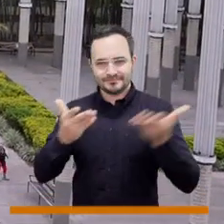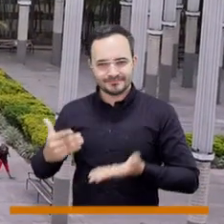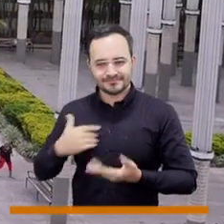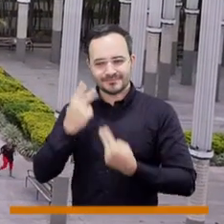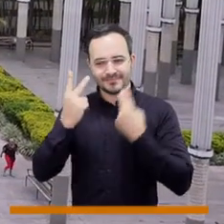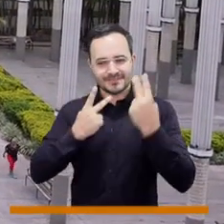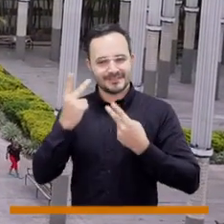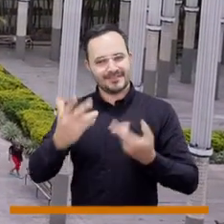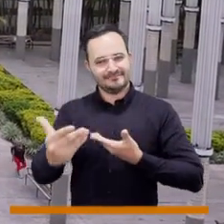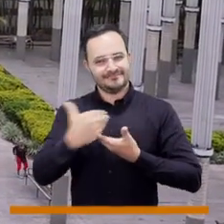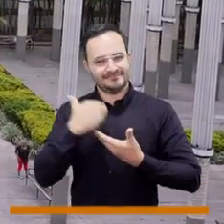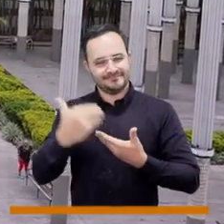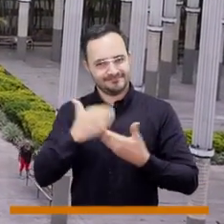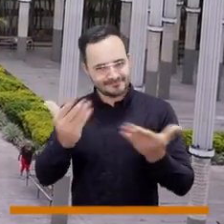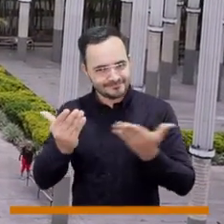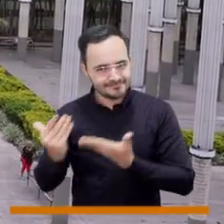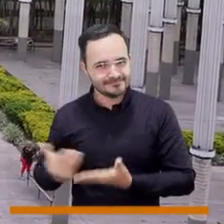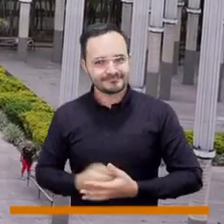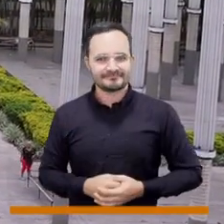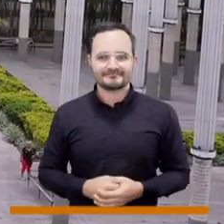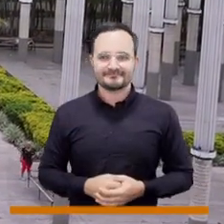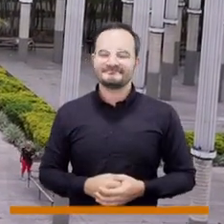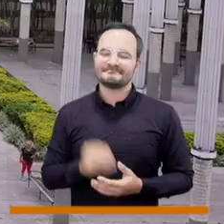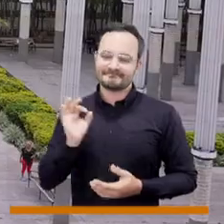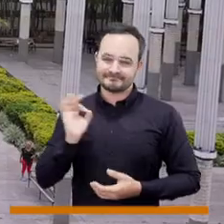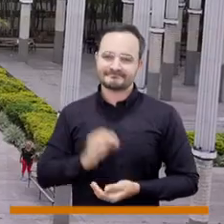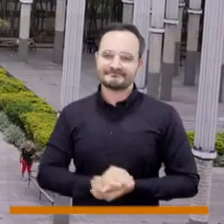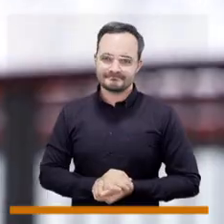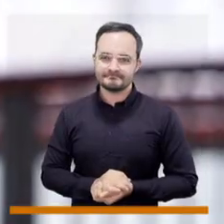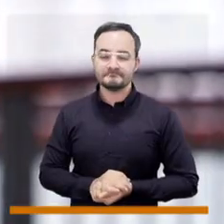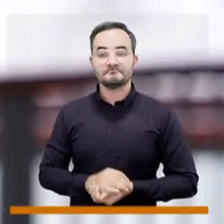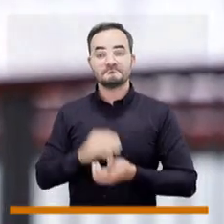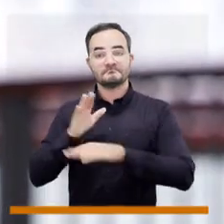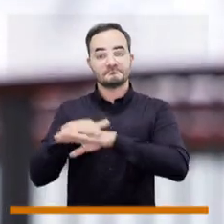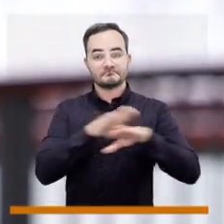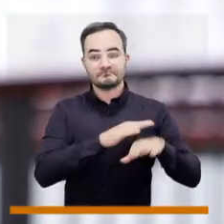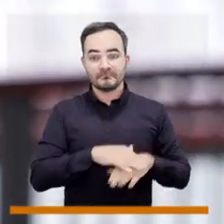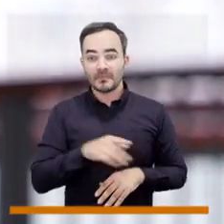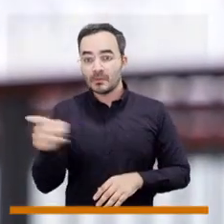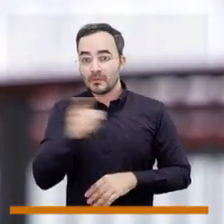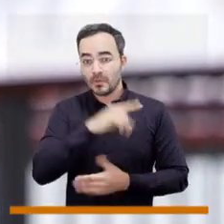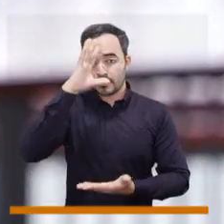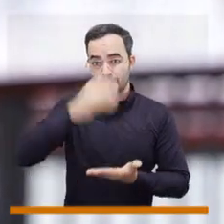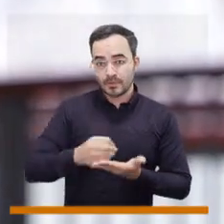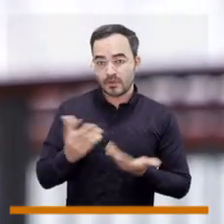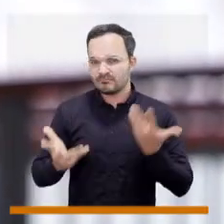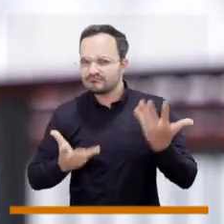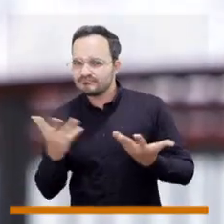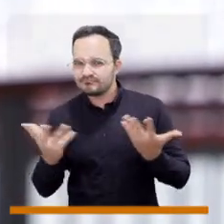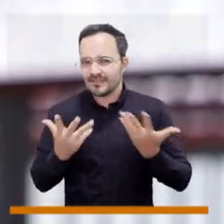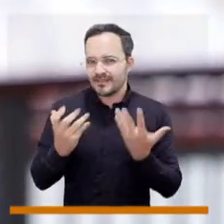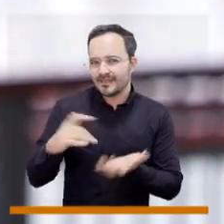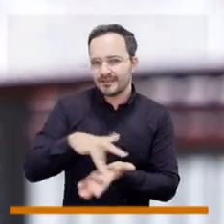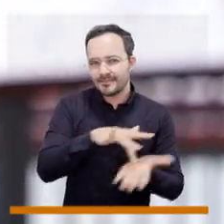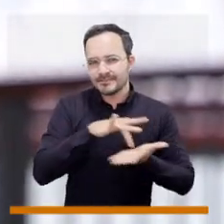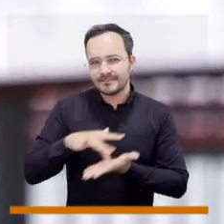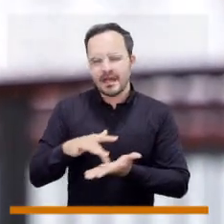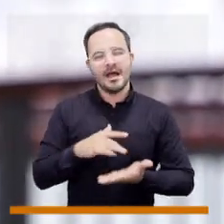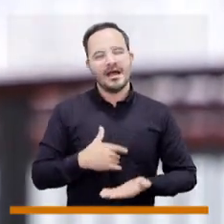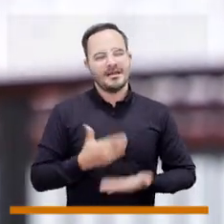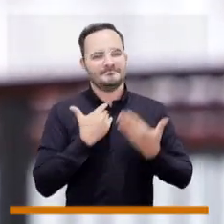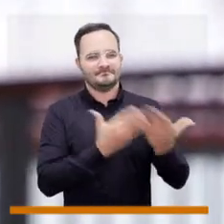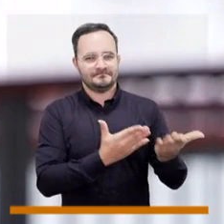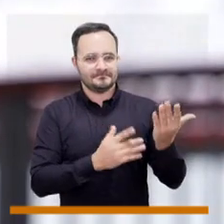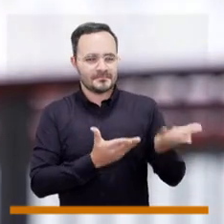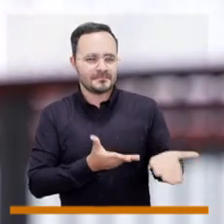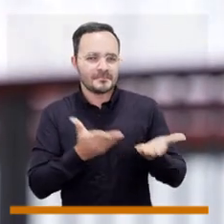y nos visiten. Muy bien, pues bueno, llega el momento también de irnos con nuestros televidentes que a esta hora les van a